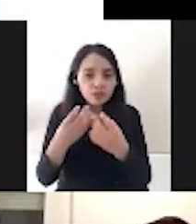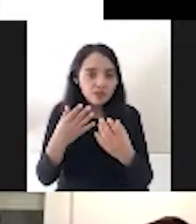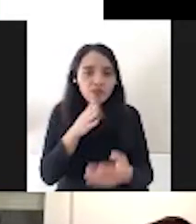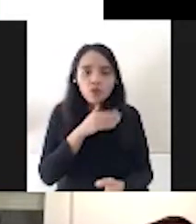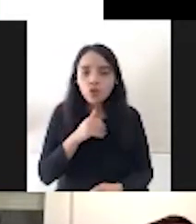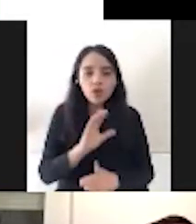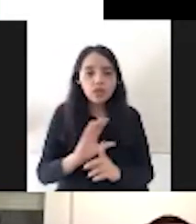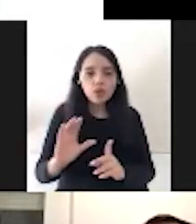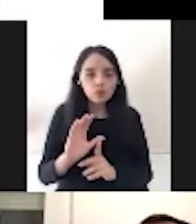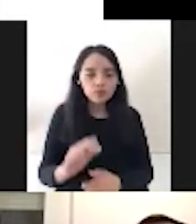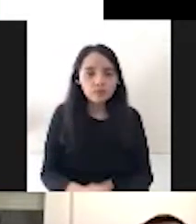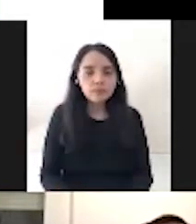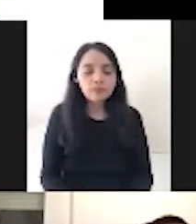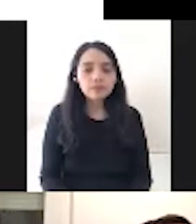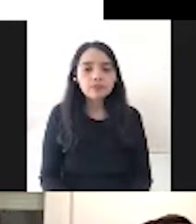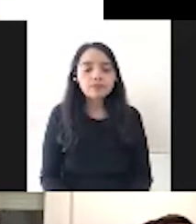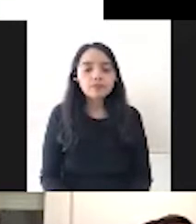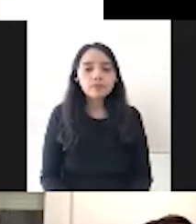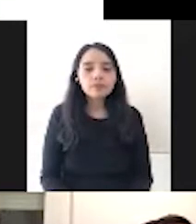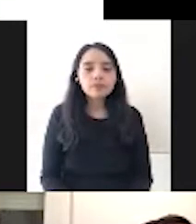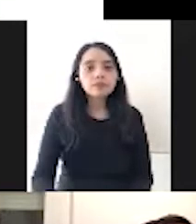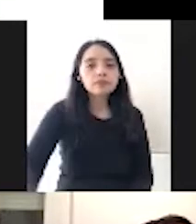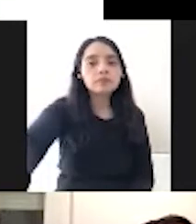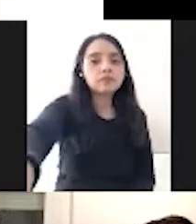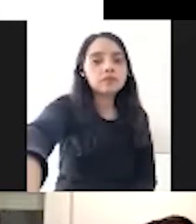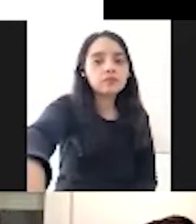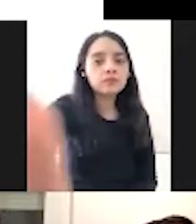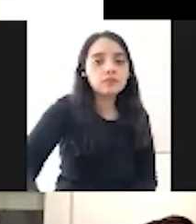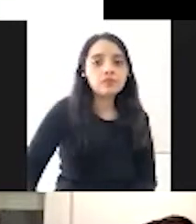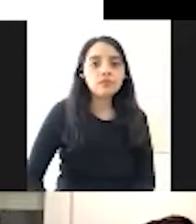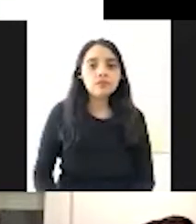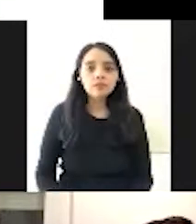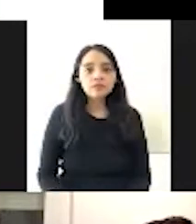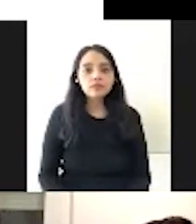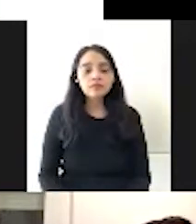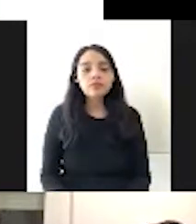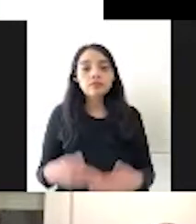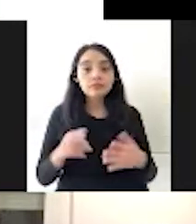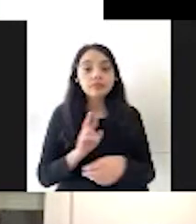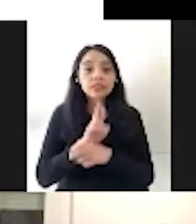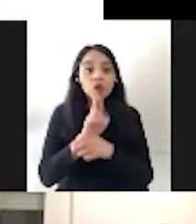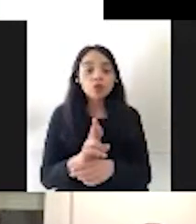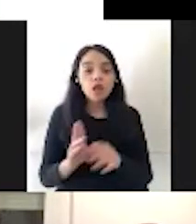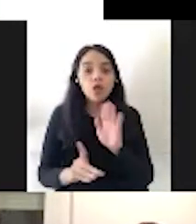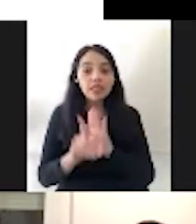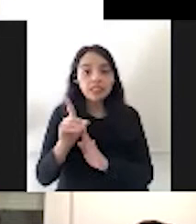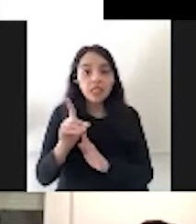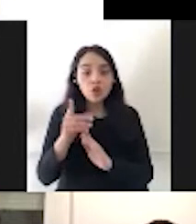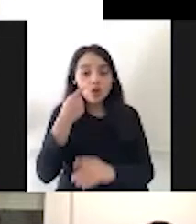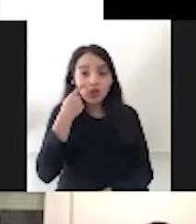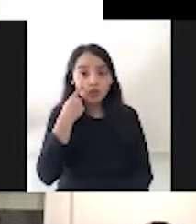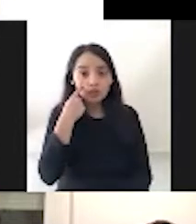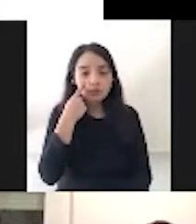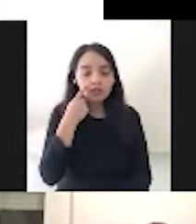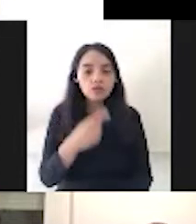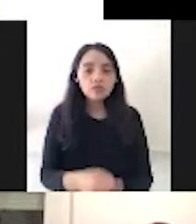hijos. En cuanto a los resultados de formación y conocimiento, pues bien, en general la formación y conocimiento